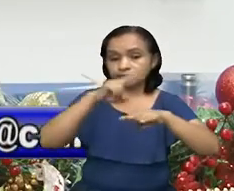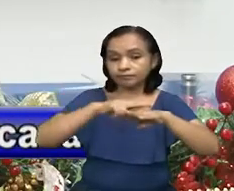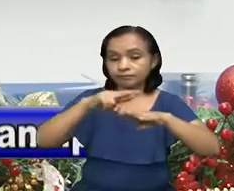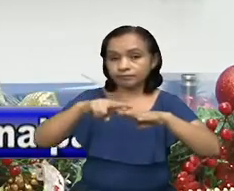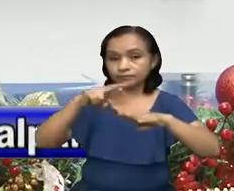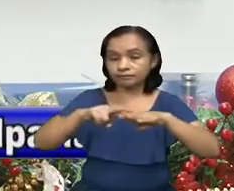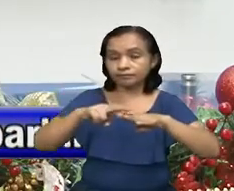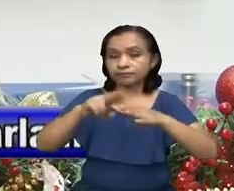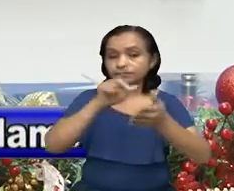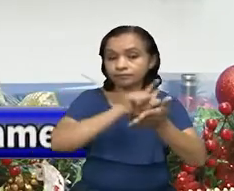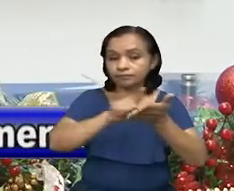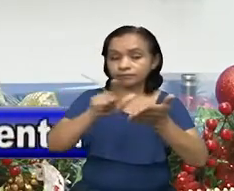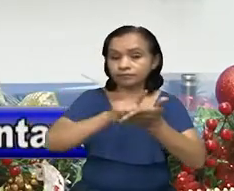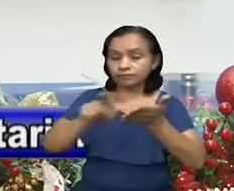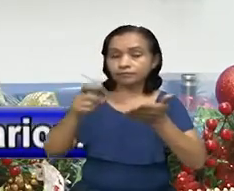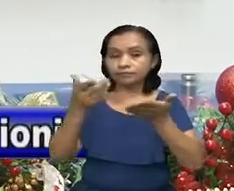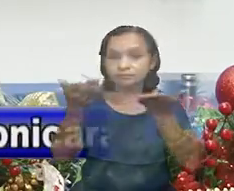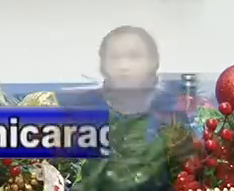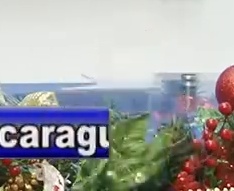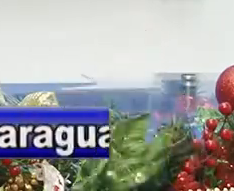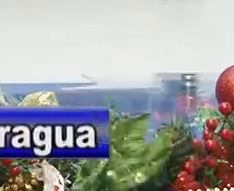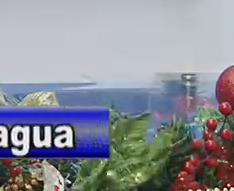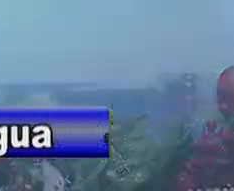técnica de saneamiento. Veamos.